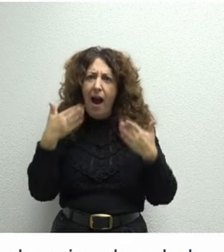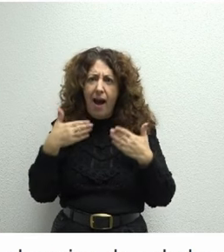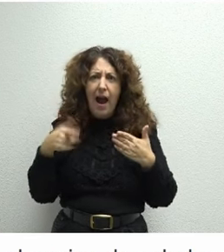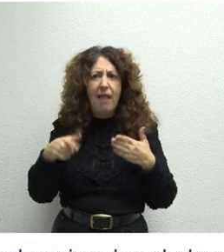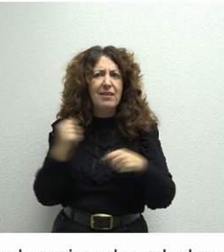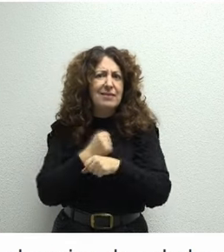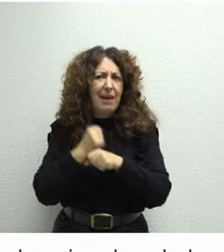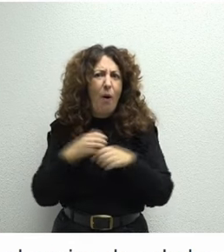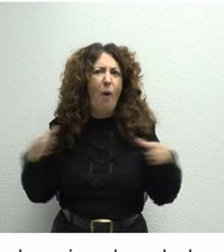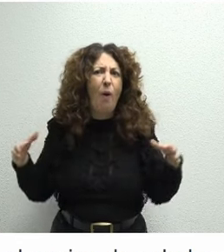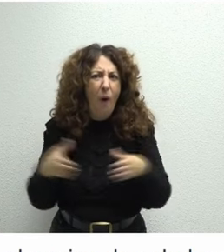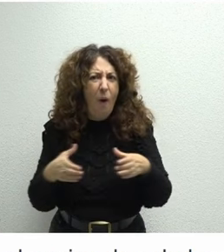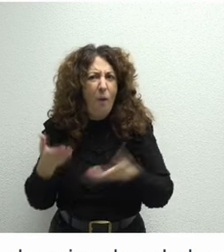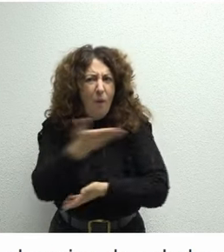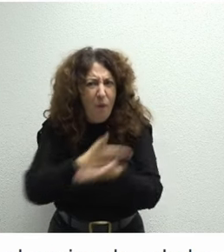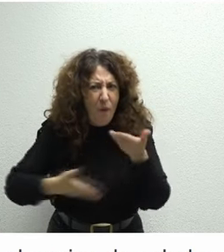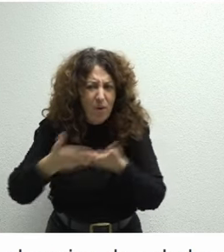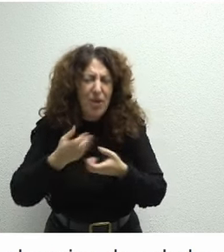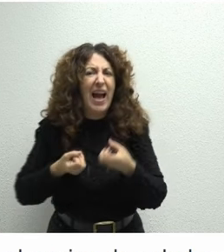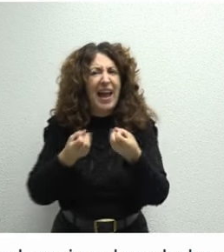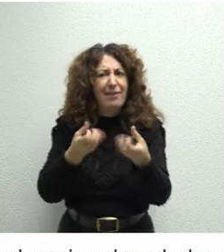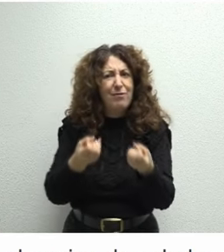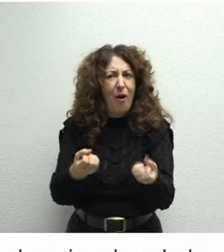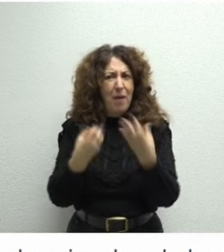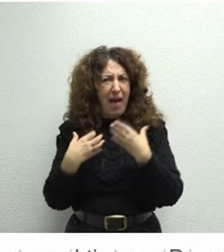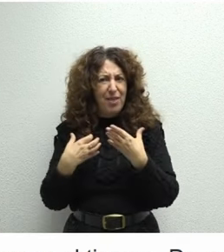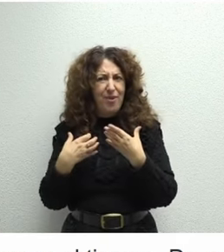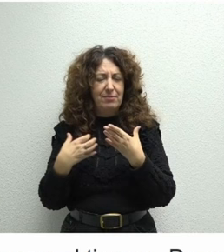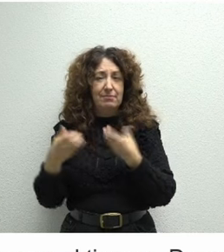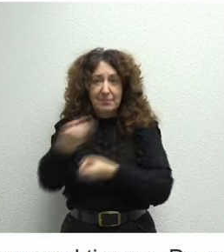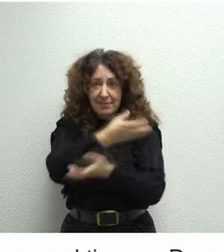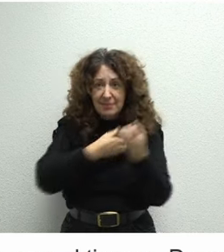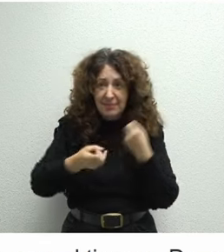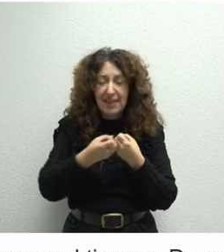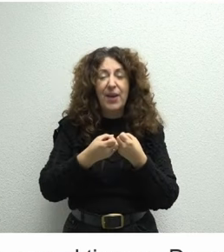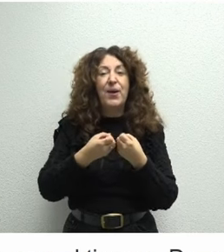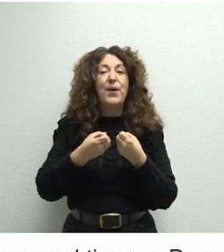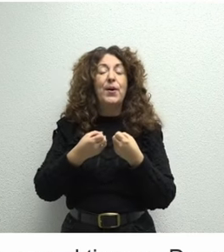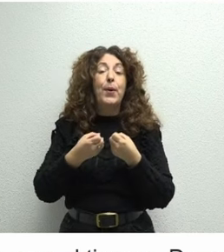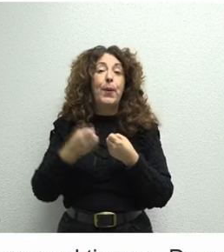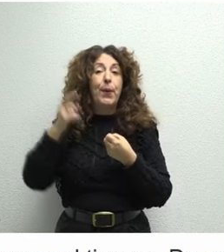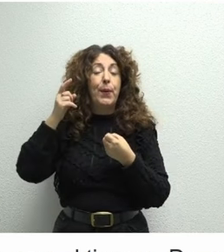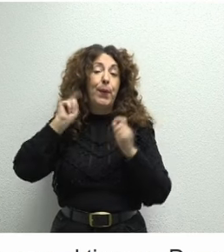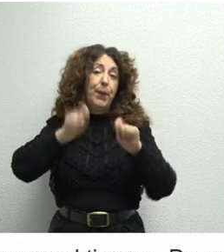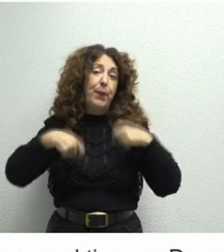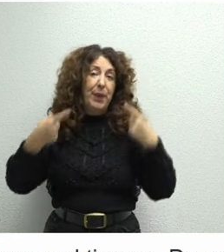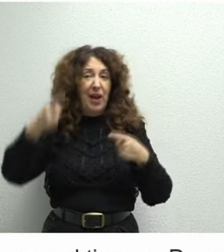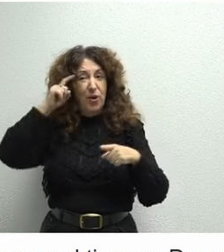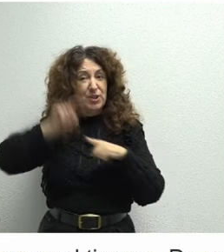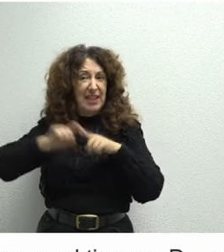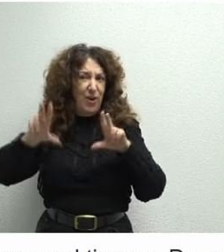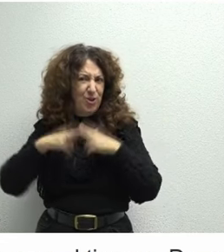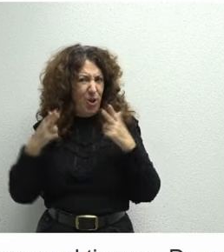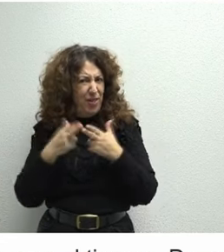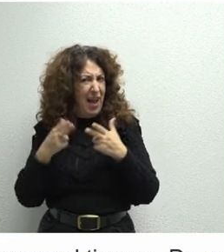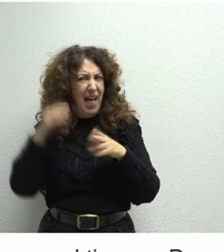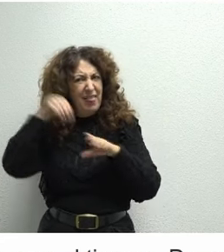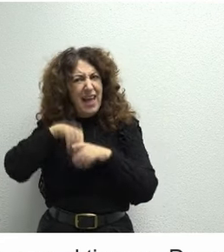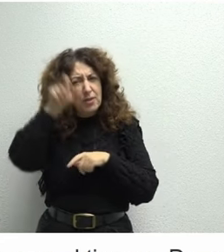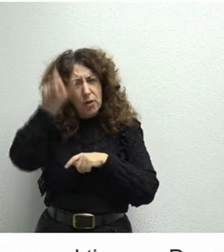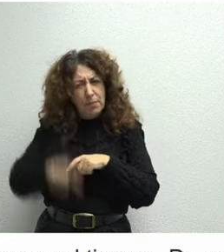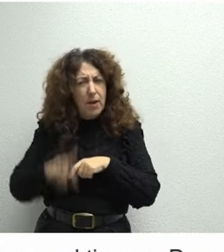conjunto a esta información que le aportamos a estos informes No desde el modelo biopsicosocial donde donde tratamos todas las áreas de las